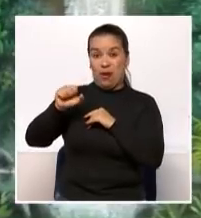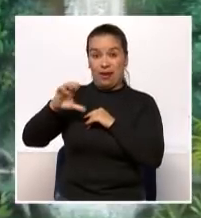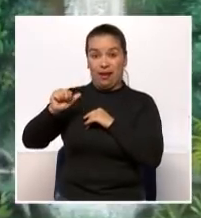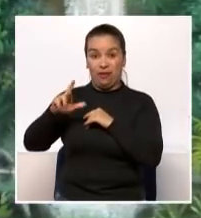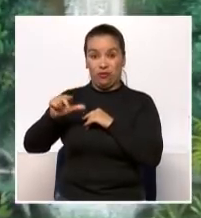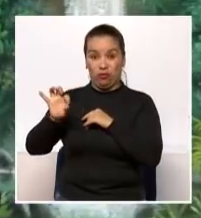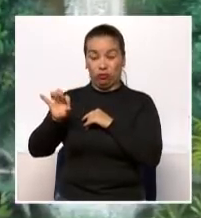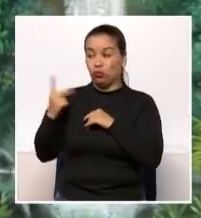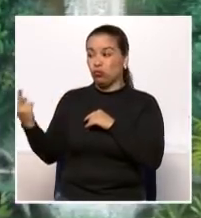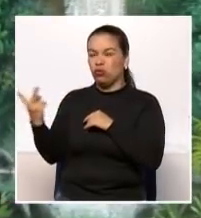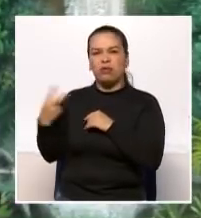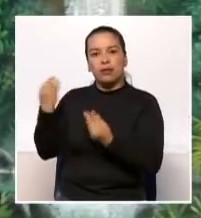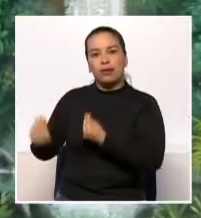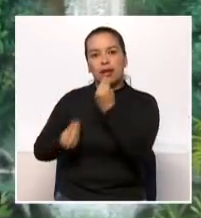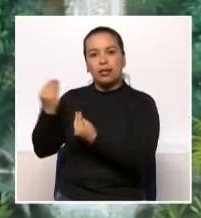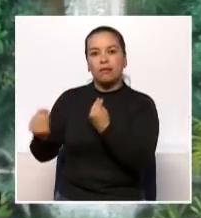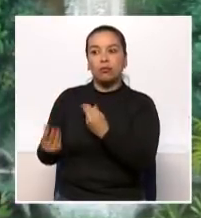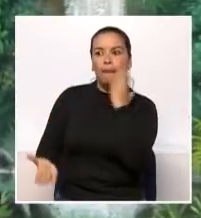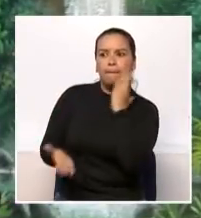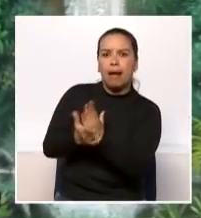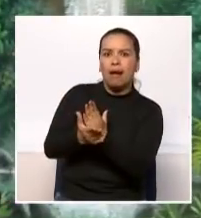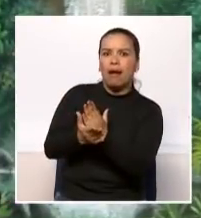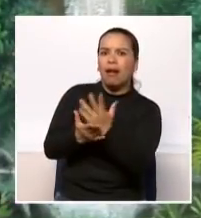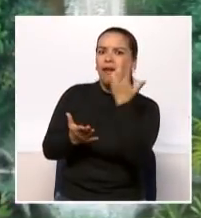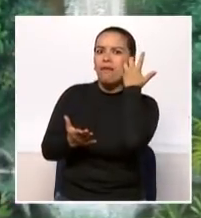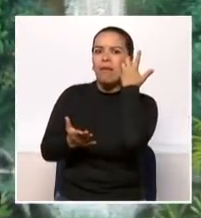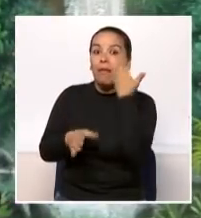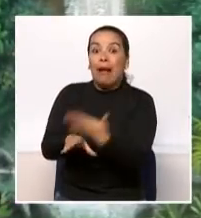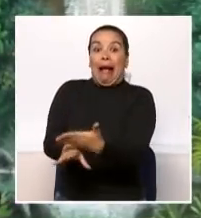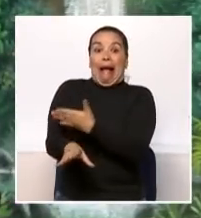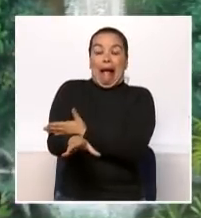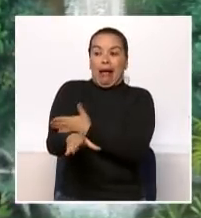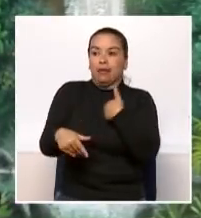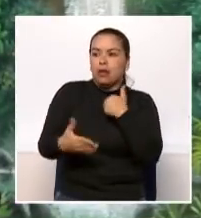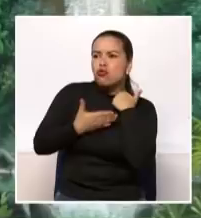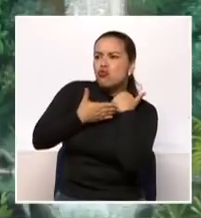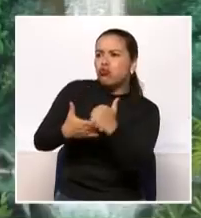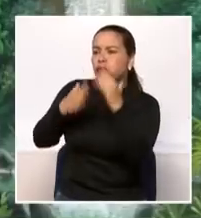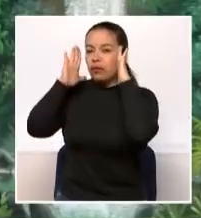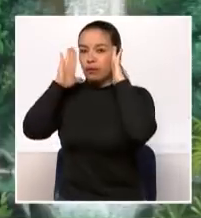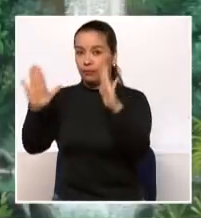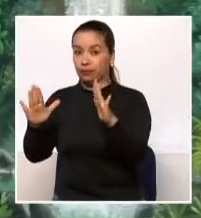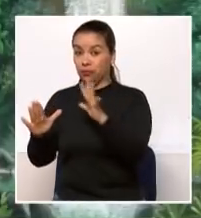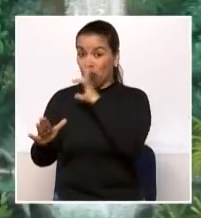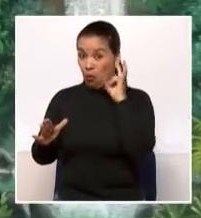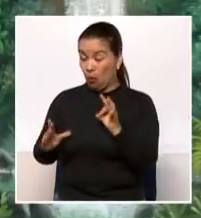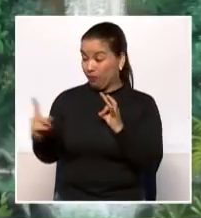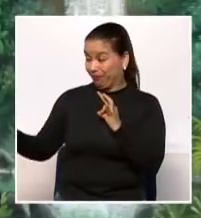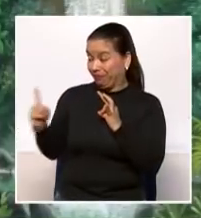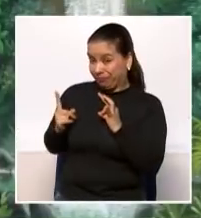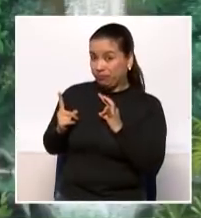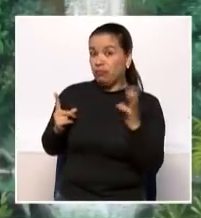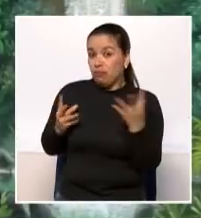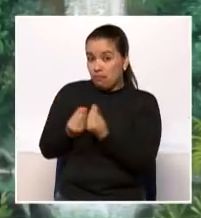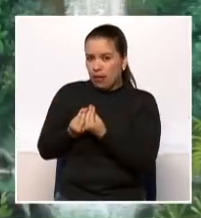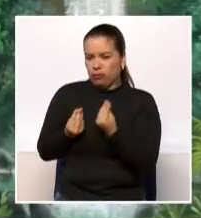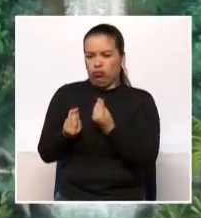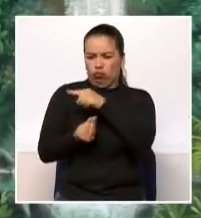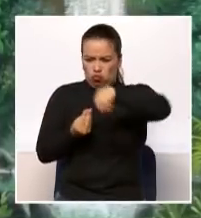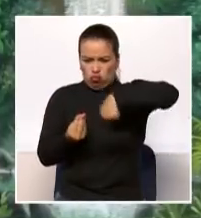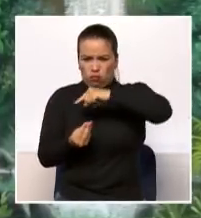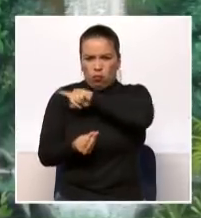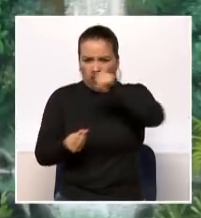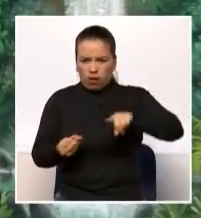nosotros es adelantarnos al proceso de la enfermedad. El doctor Juan Carlos Valencia, en compañía de un grupo de